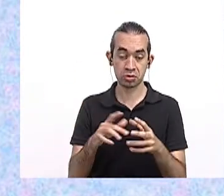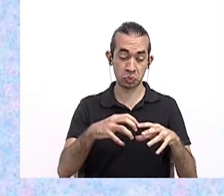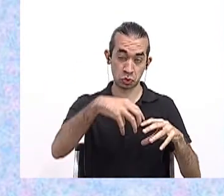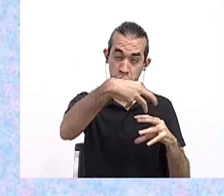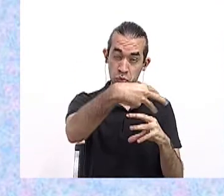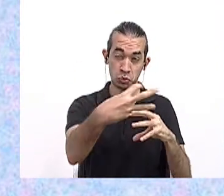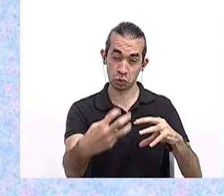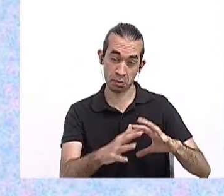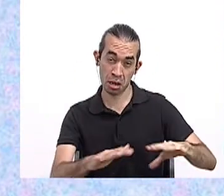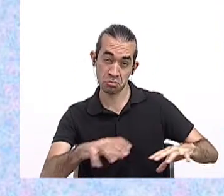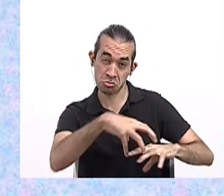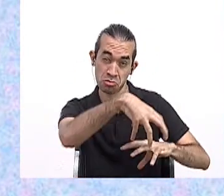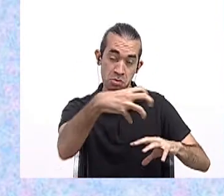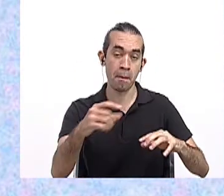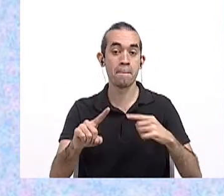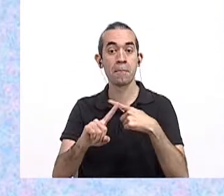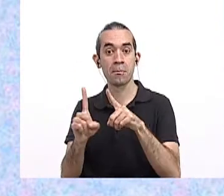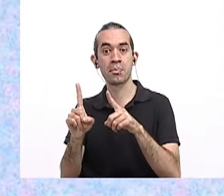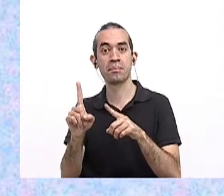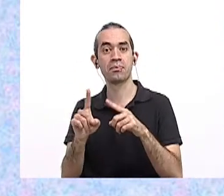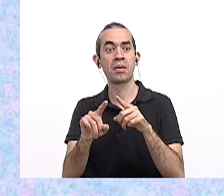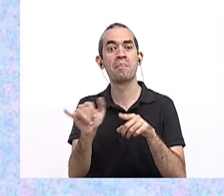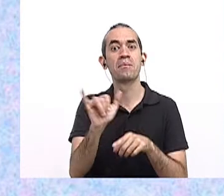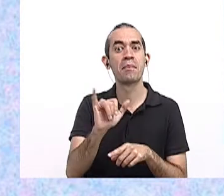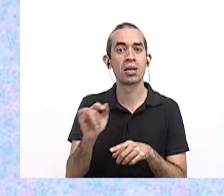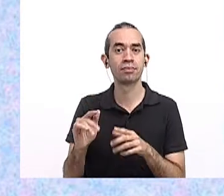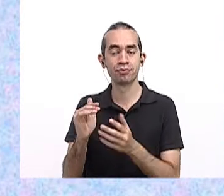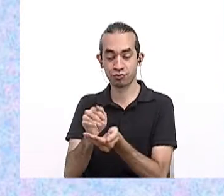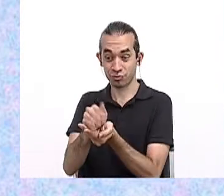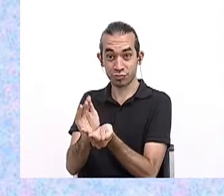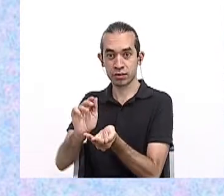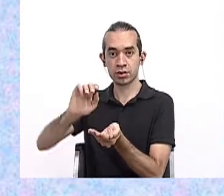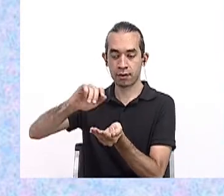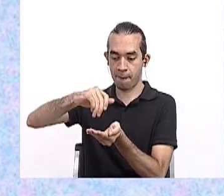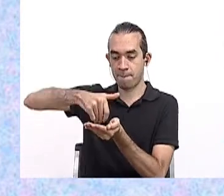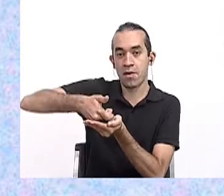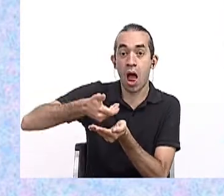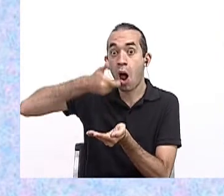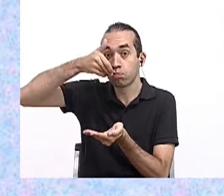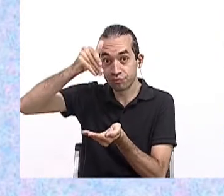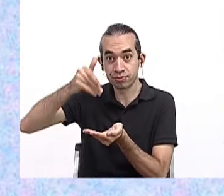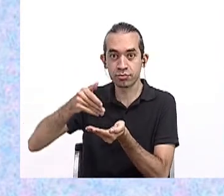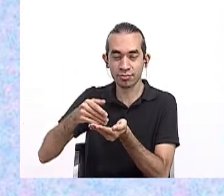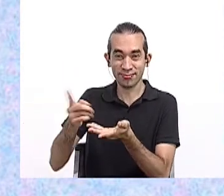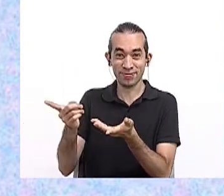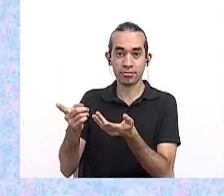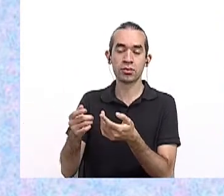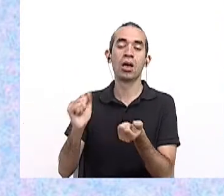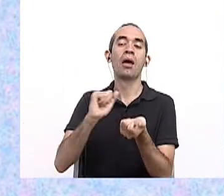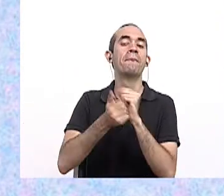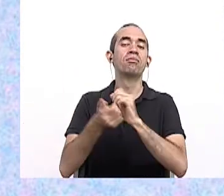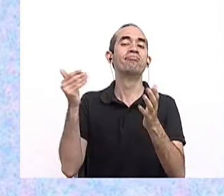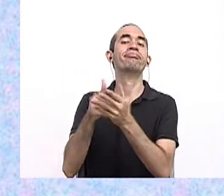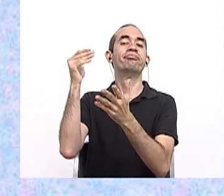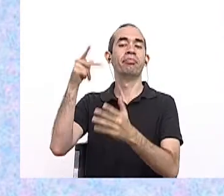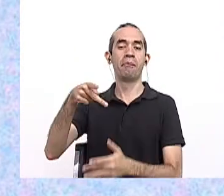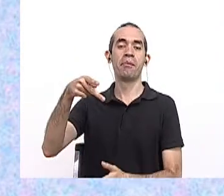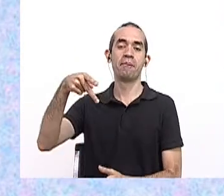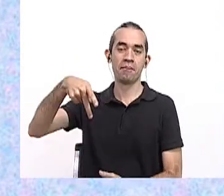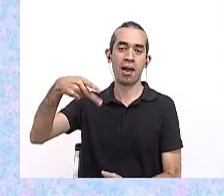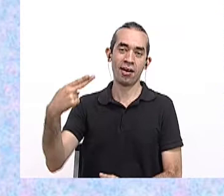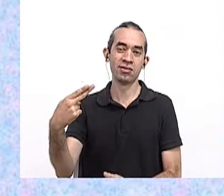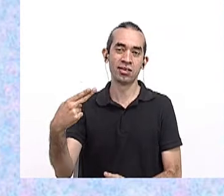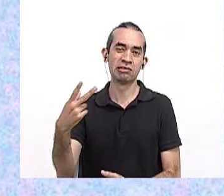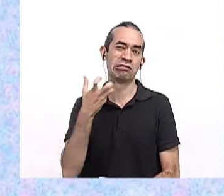personas disfrutan comer también resultarán seriamente afectadas por estos cambios en el ph del mar otro efecto negativo